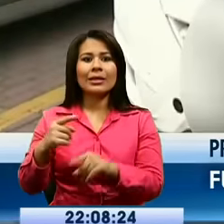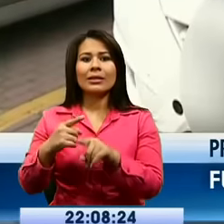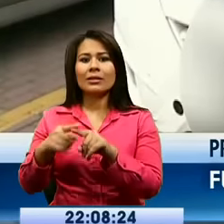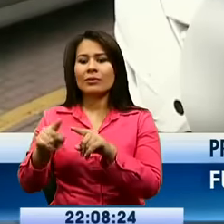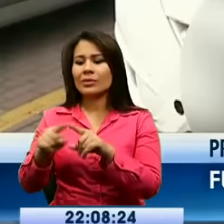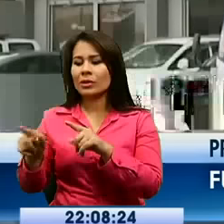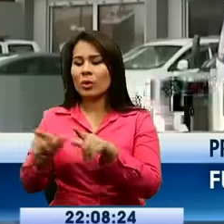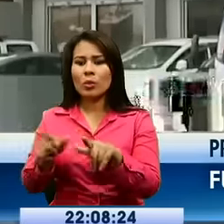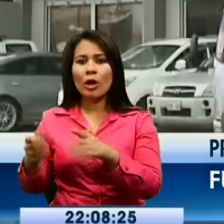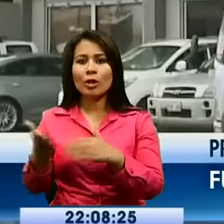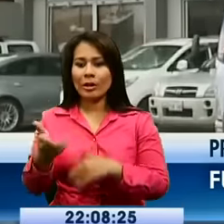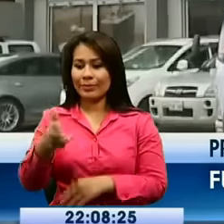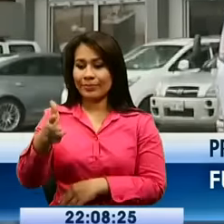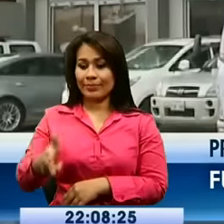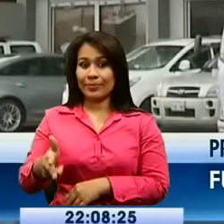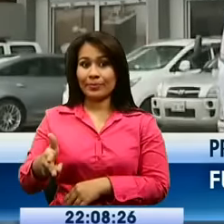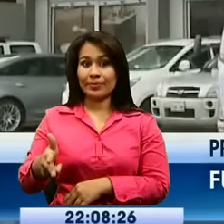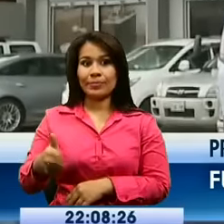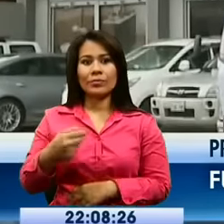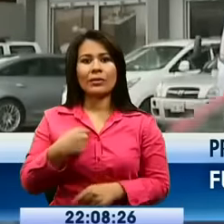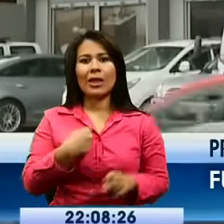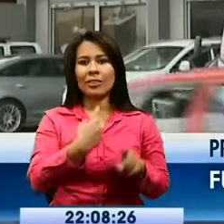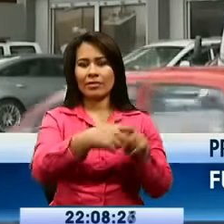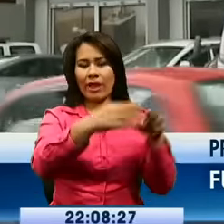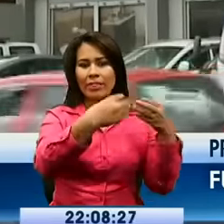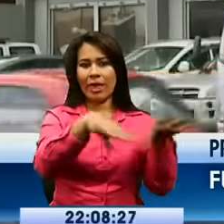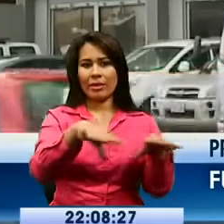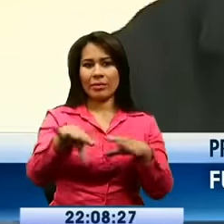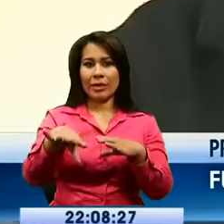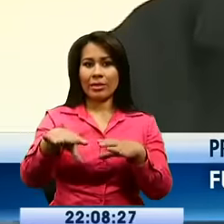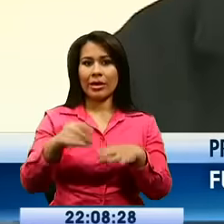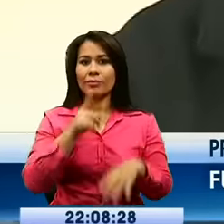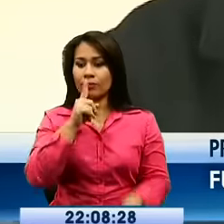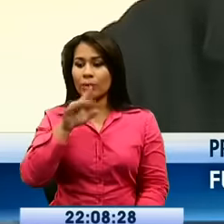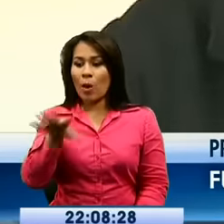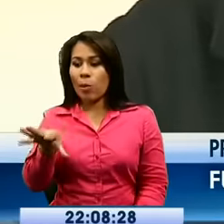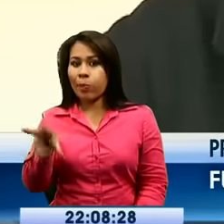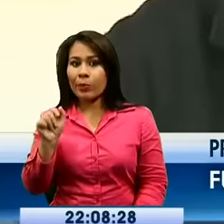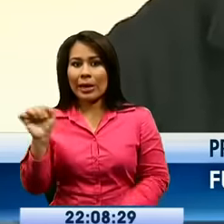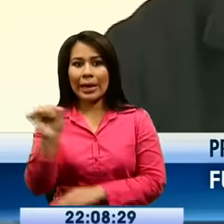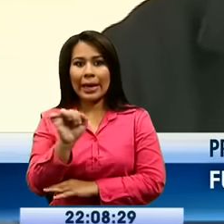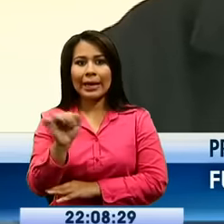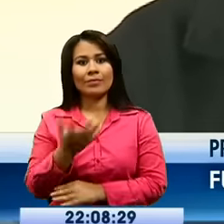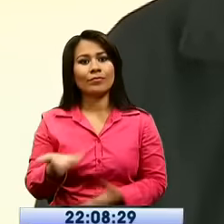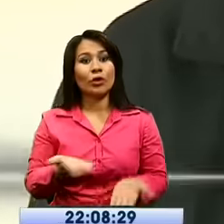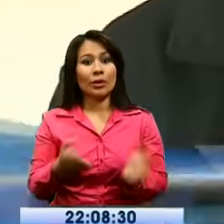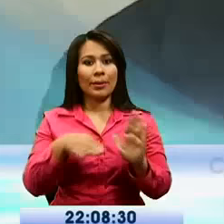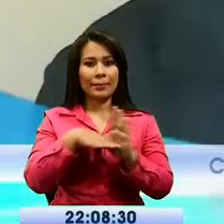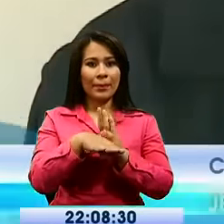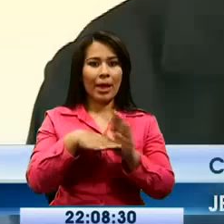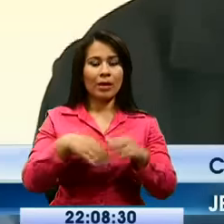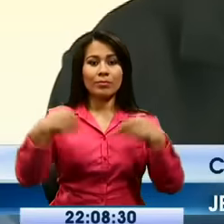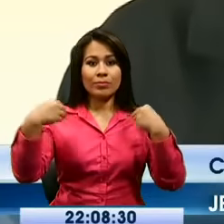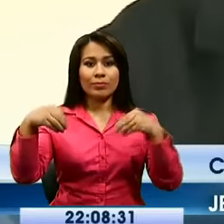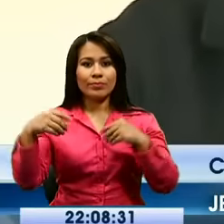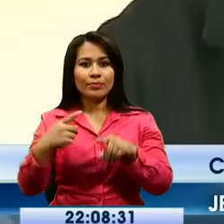estacionados en la vía, mientras sus dueños realizaban diferentes trámites. Por lo general de entidades financieras, de centros